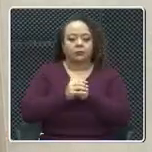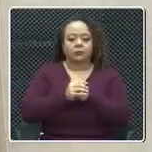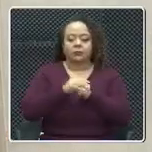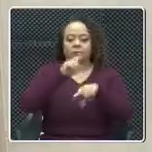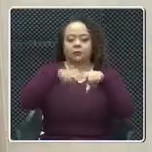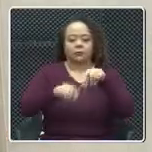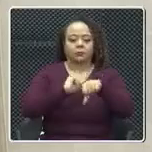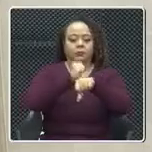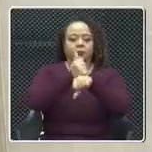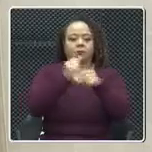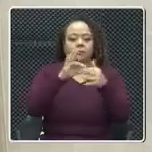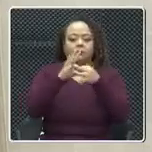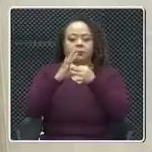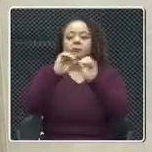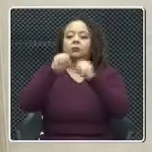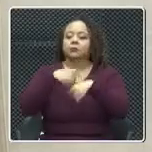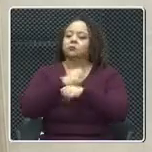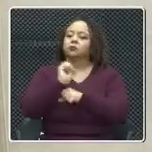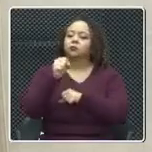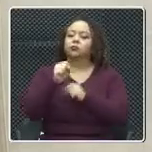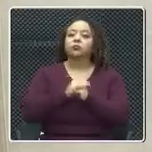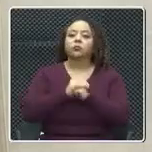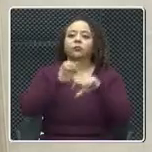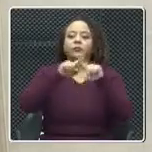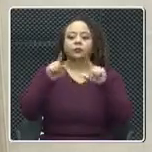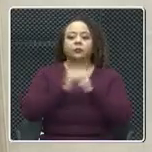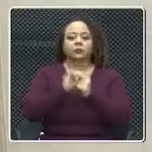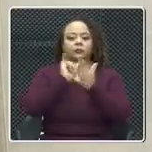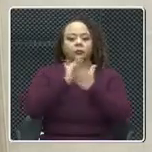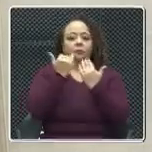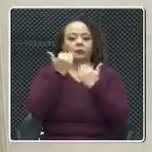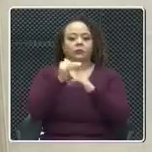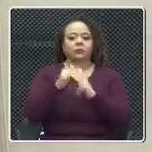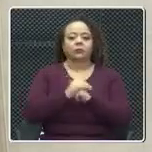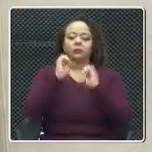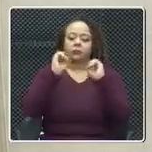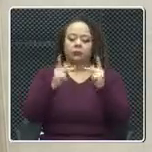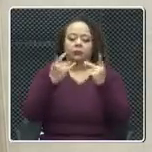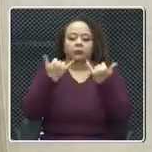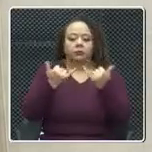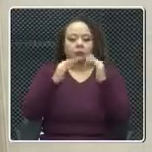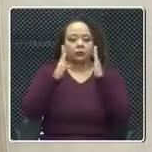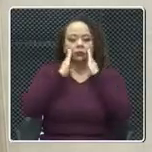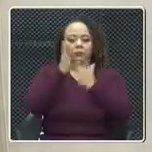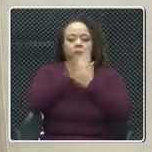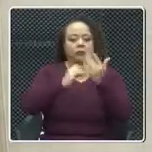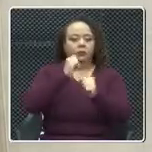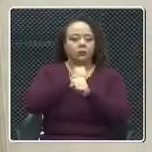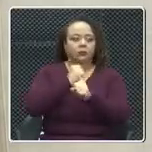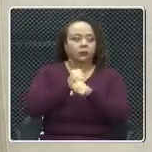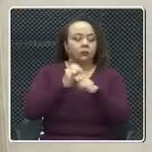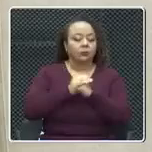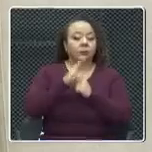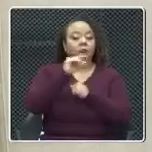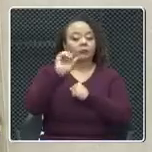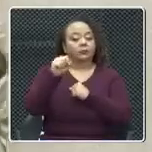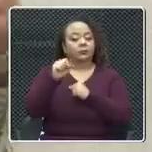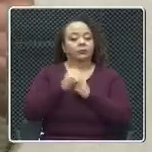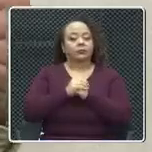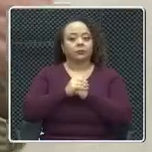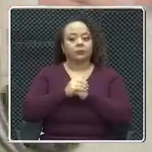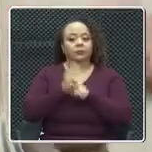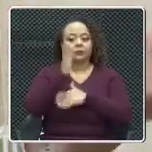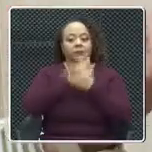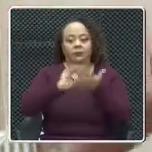puede establecer una correlación, se puede hacer y ahí se delimita, bueno, okay, ya abordamos lo de la parte laboral. Y si la parte